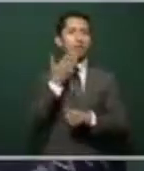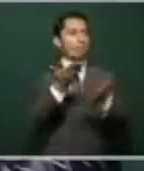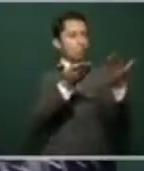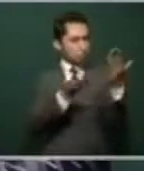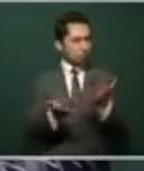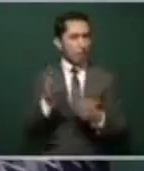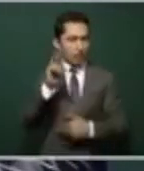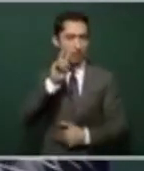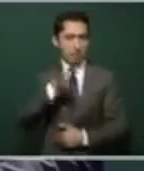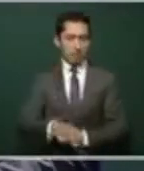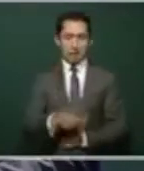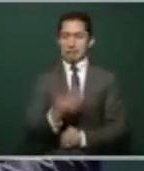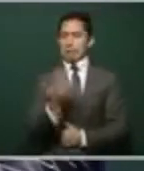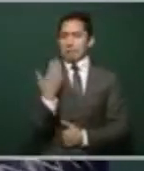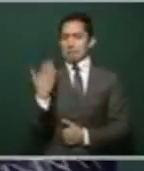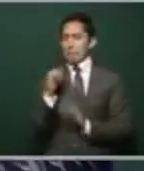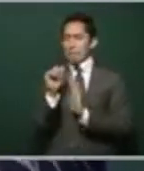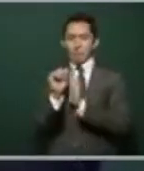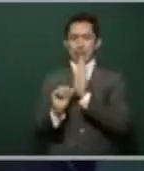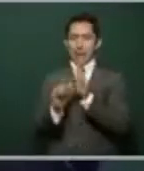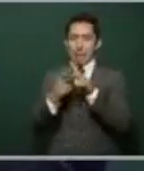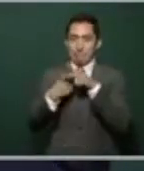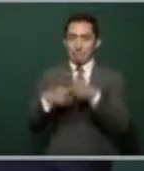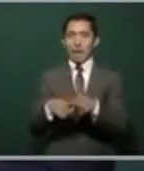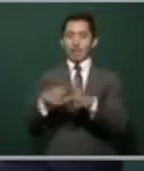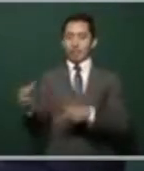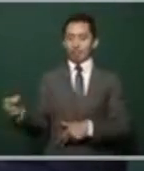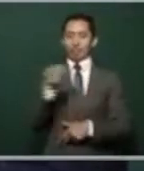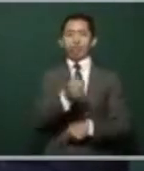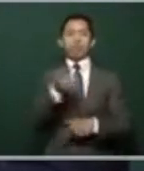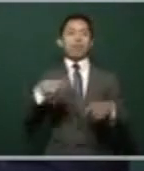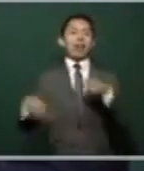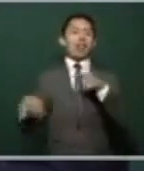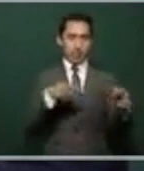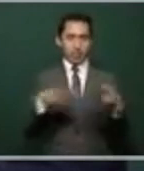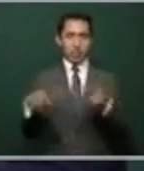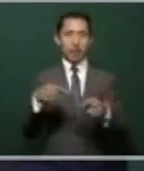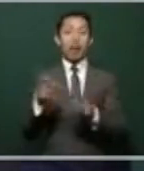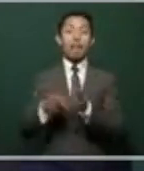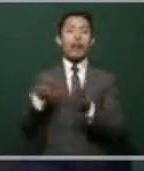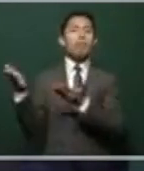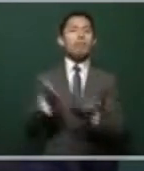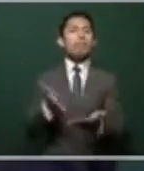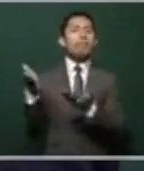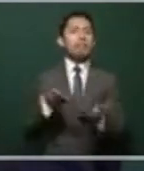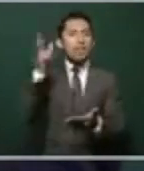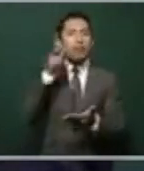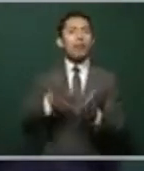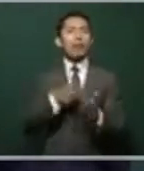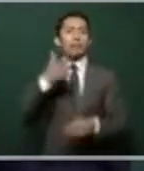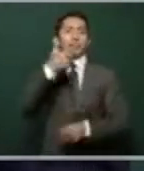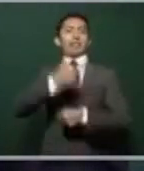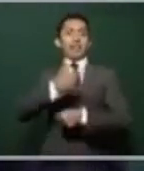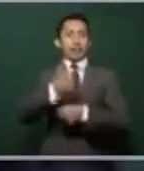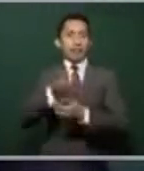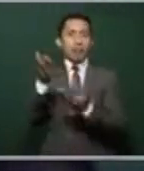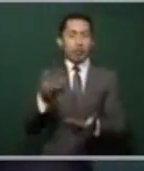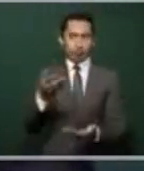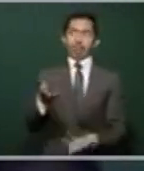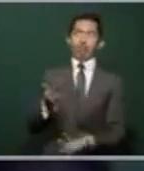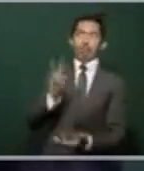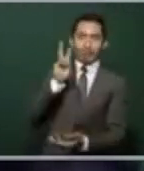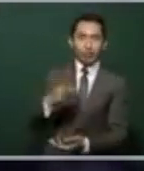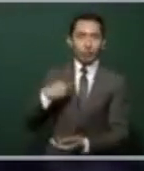estos pocos meses de su gobierno, pues es la séptima vez que nos acompaña, lo cual para nosotros es